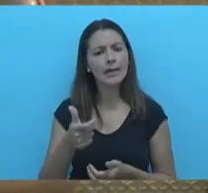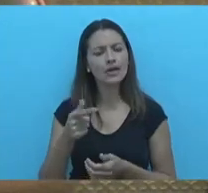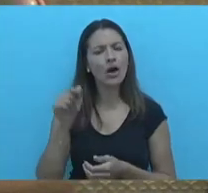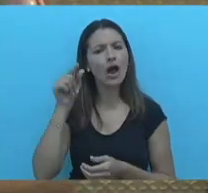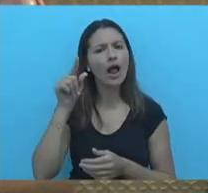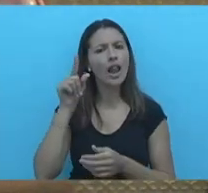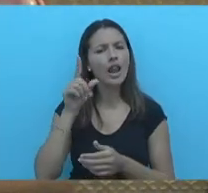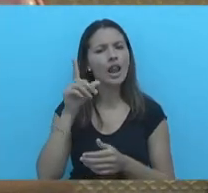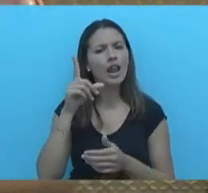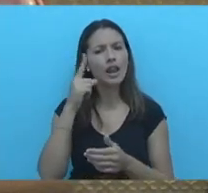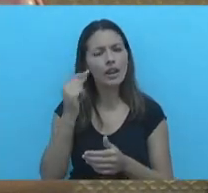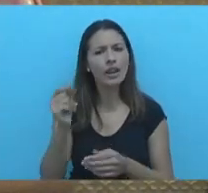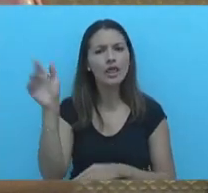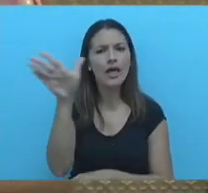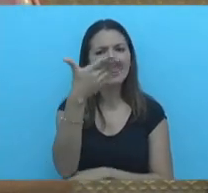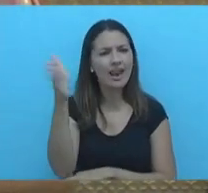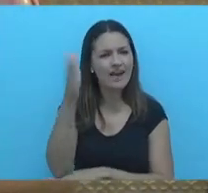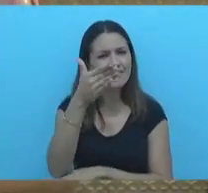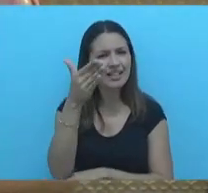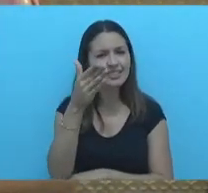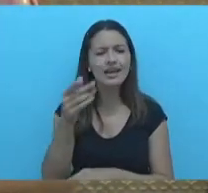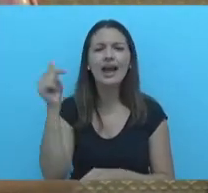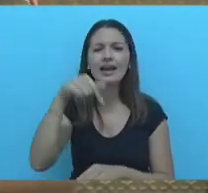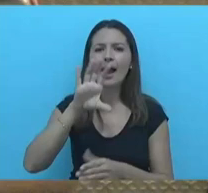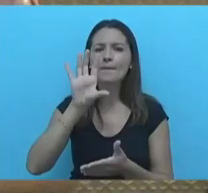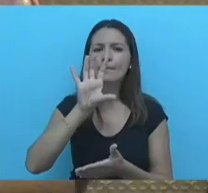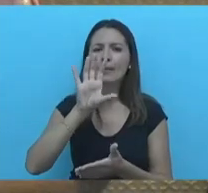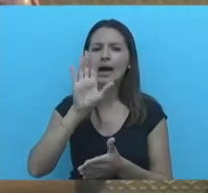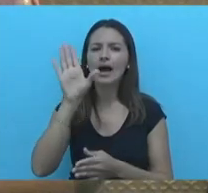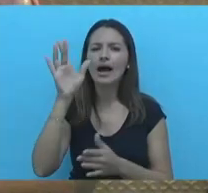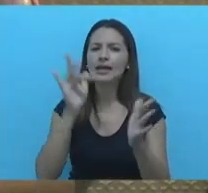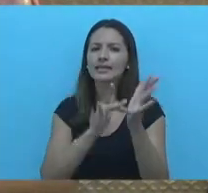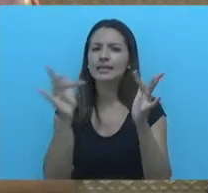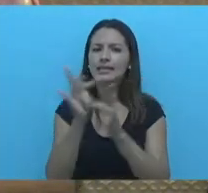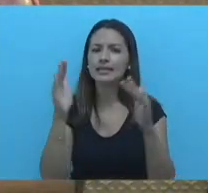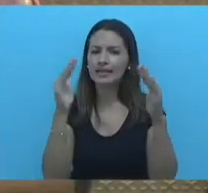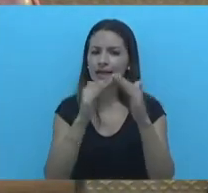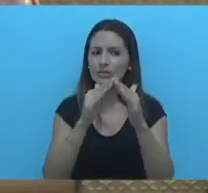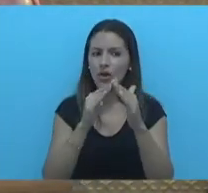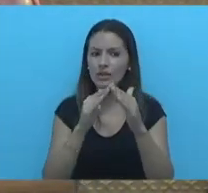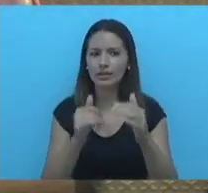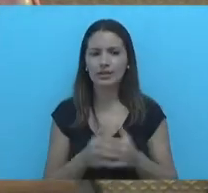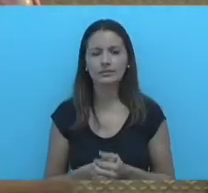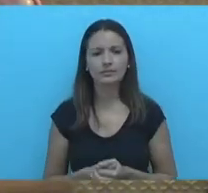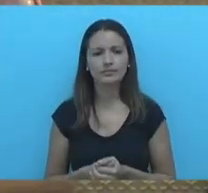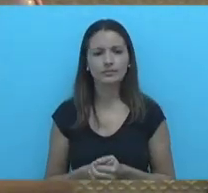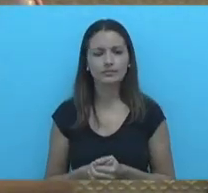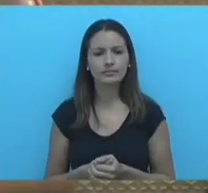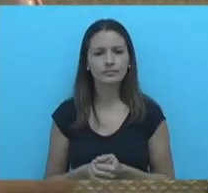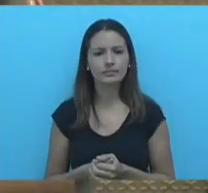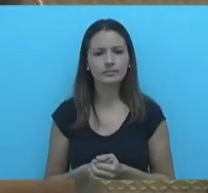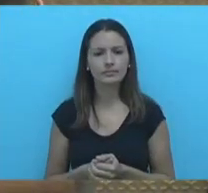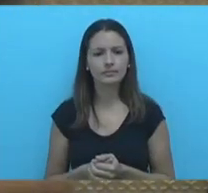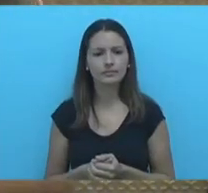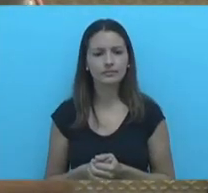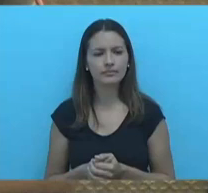Católica Argentina y especialmente de la Iglesia Católica Santafesina, sobre la propiedad que es de ellos, evidentemente, del